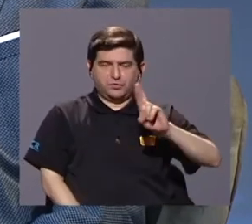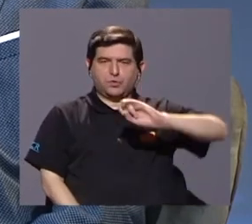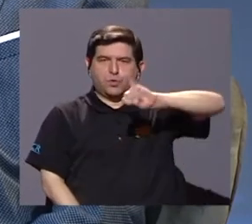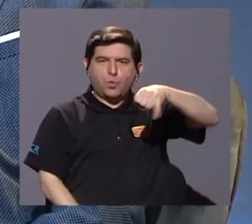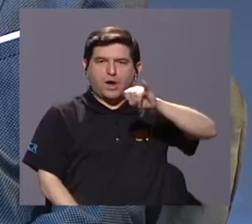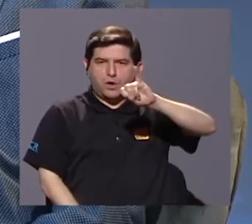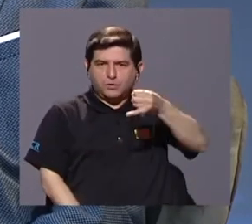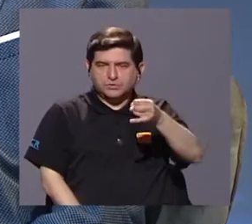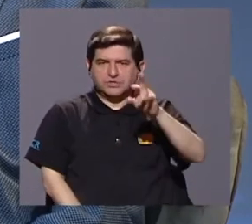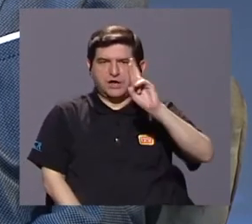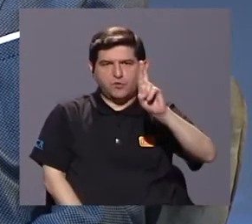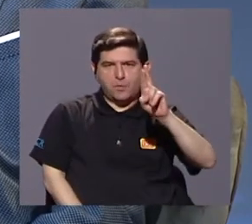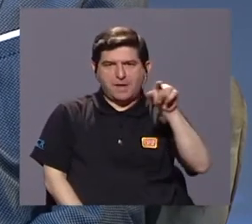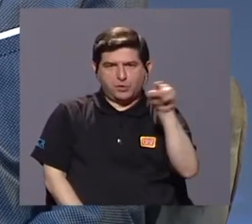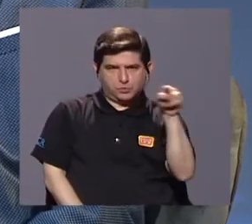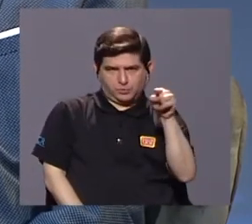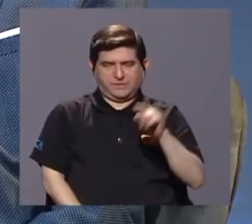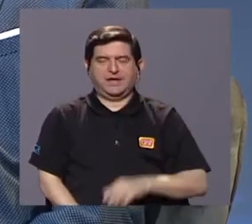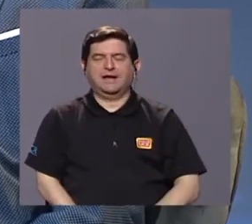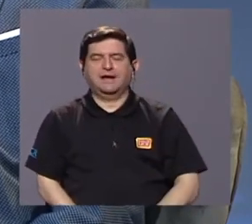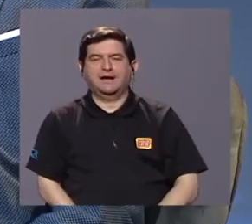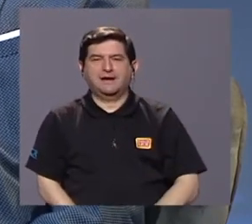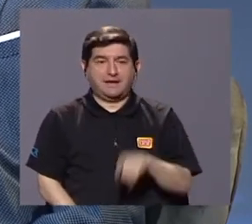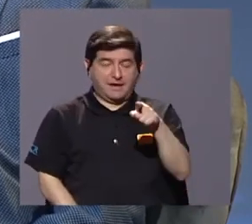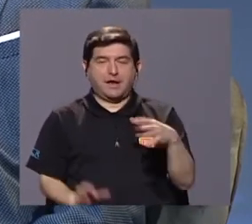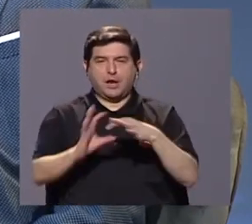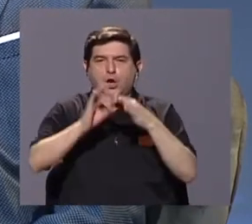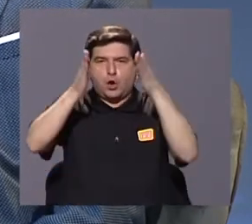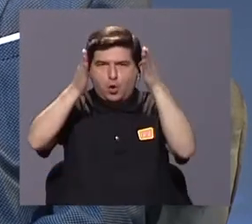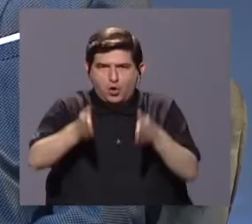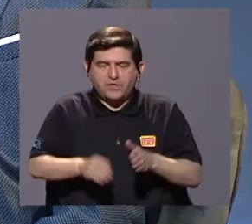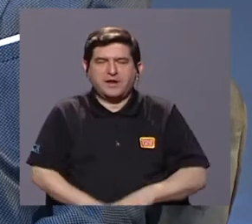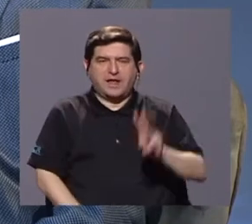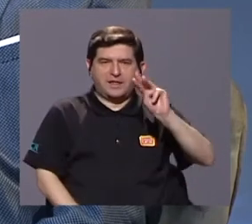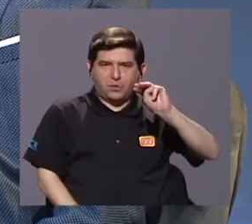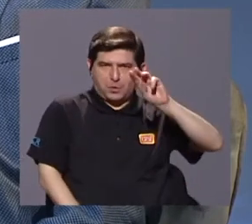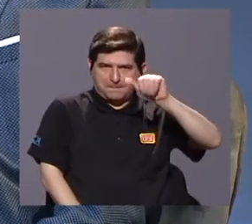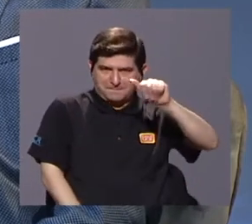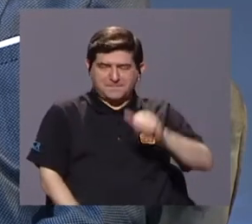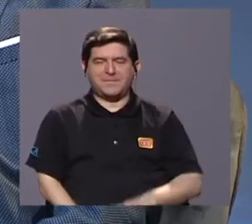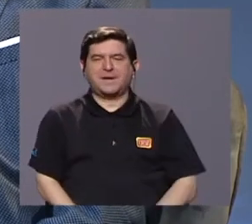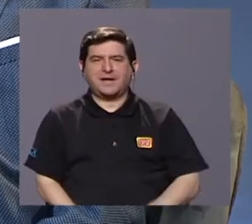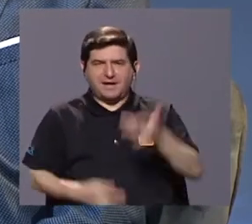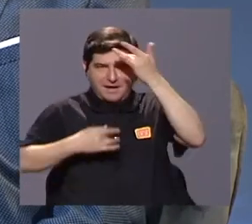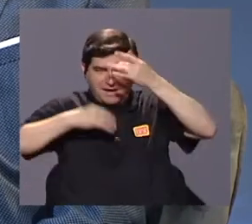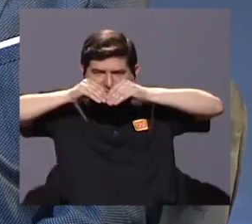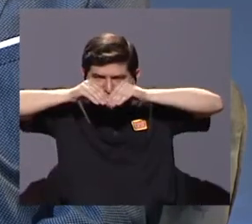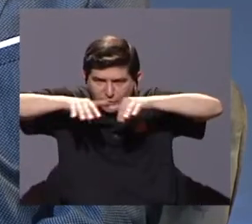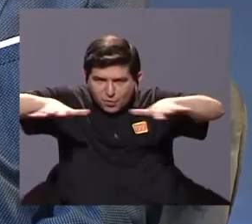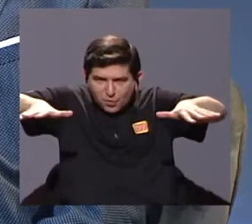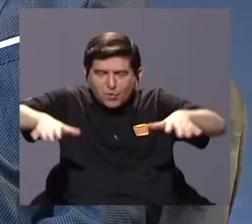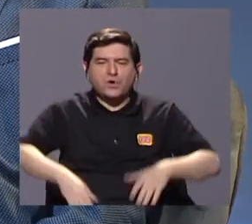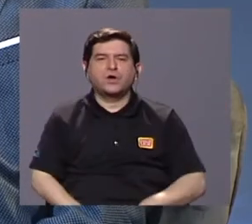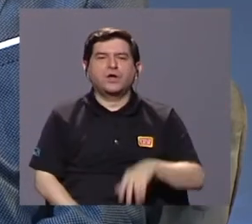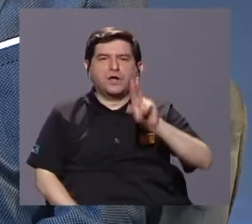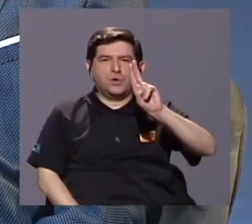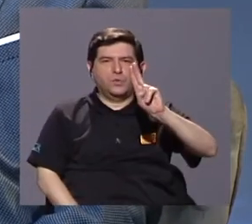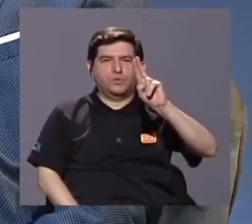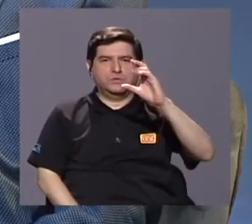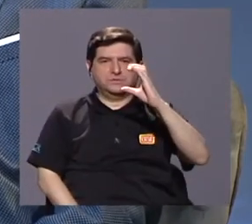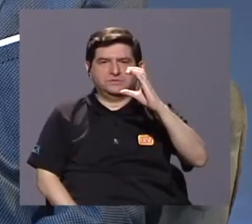José Romero Zúñiga, quien es el coordinador de la maestría en epidemiología de la